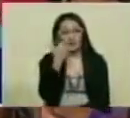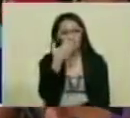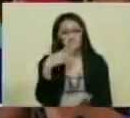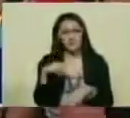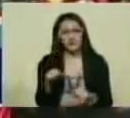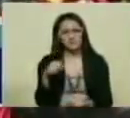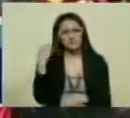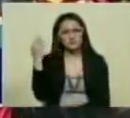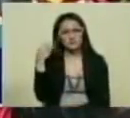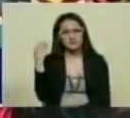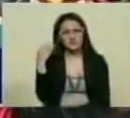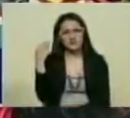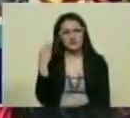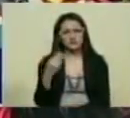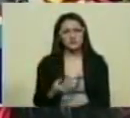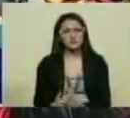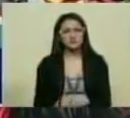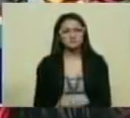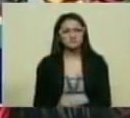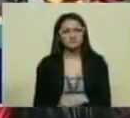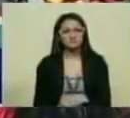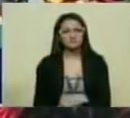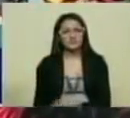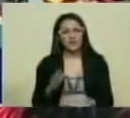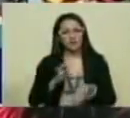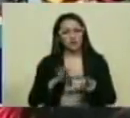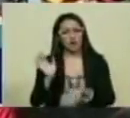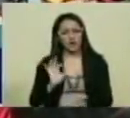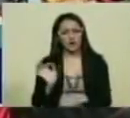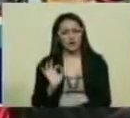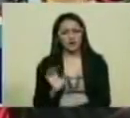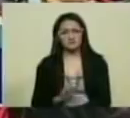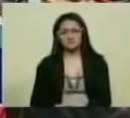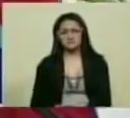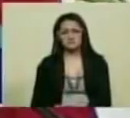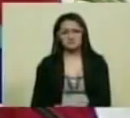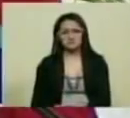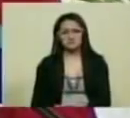se cree, bueno, intocable.